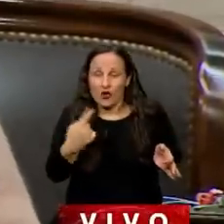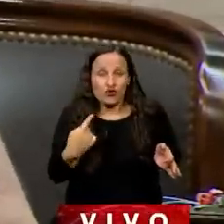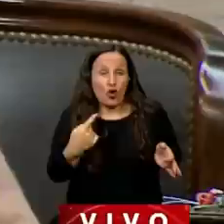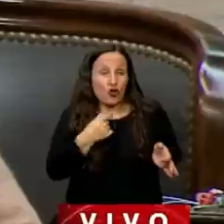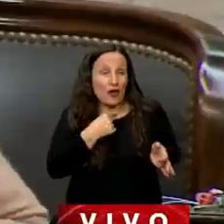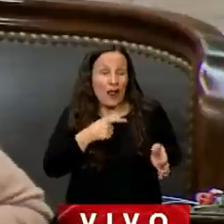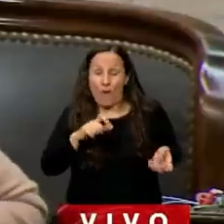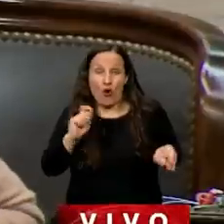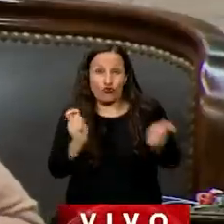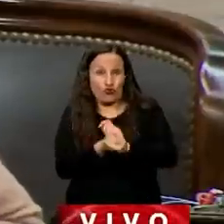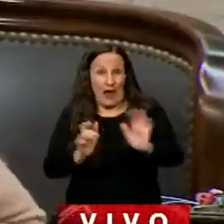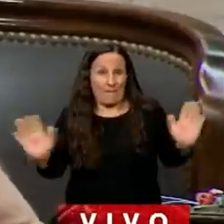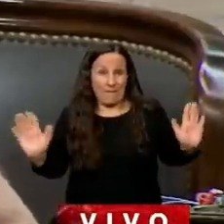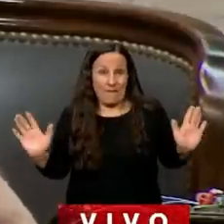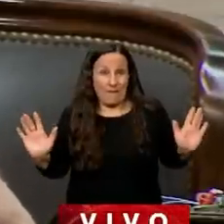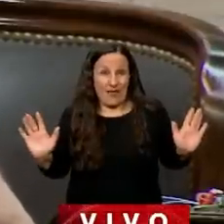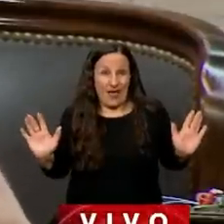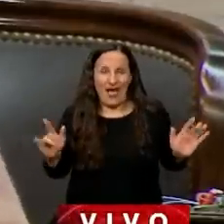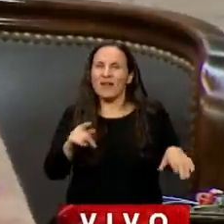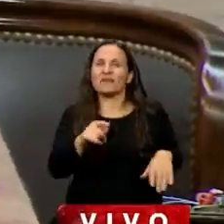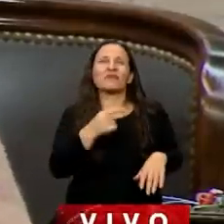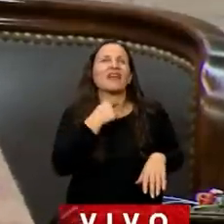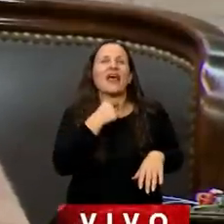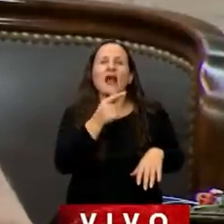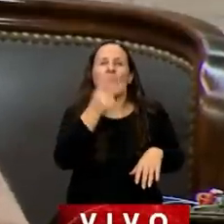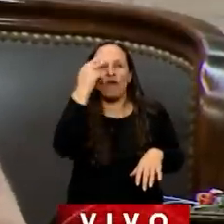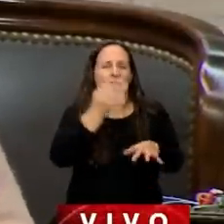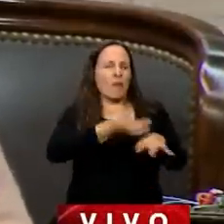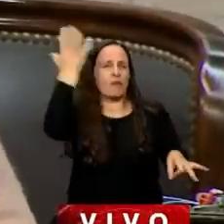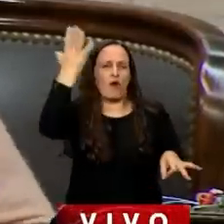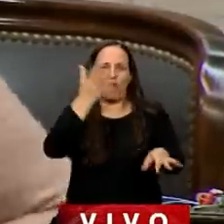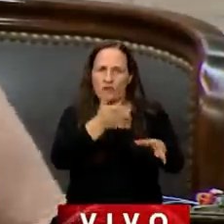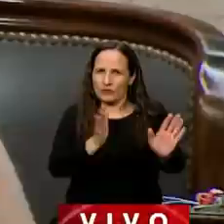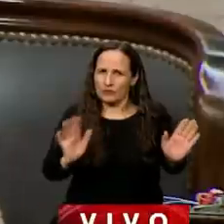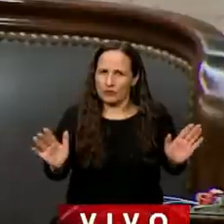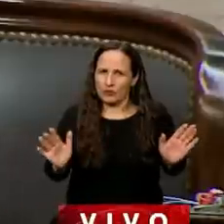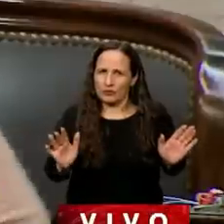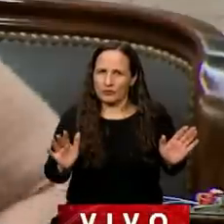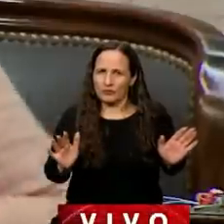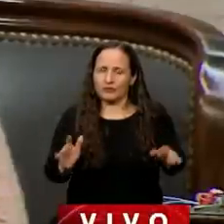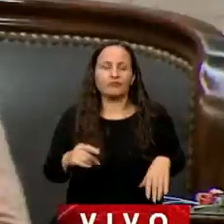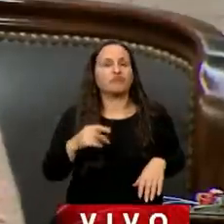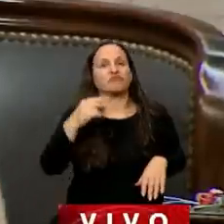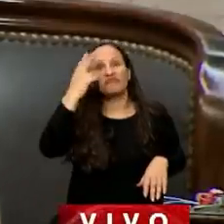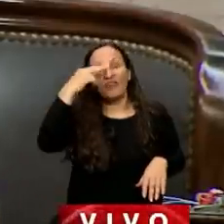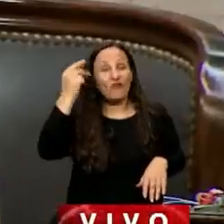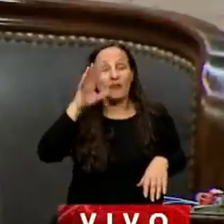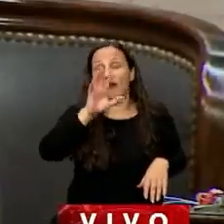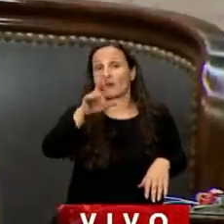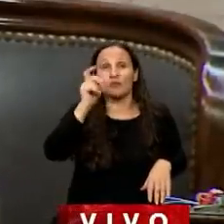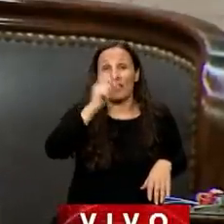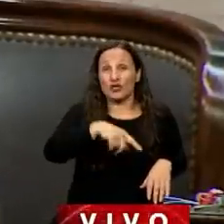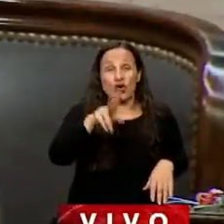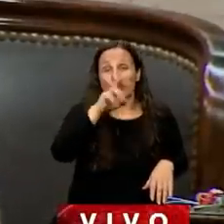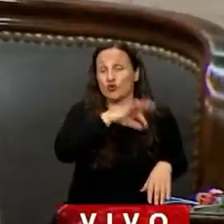cosas y que se profesionalice esta actividad. La enfermería en el Chaco cobran muy,